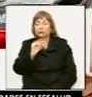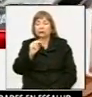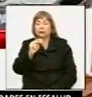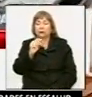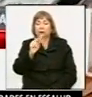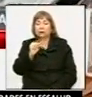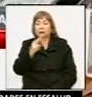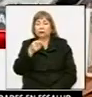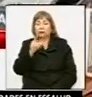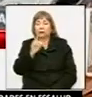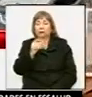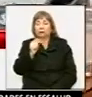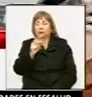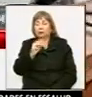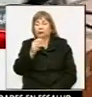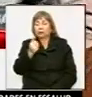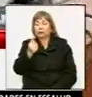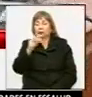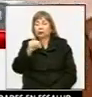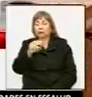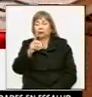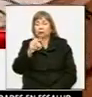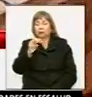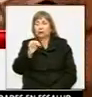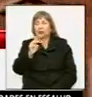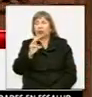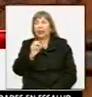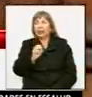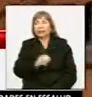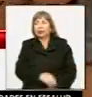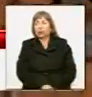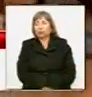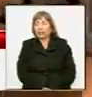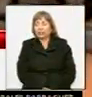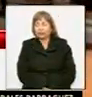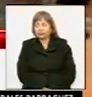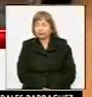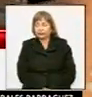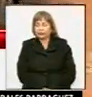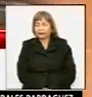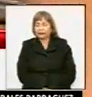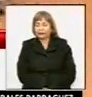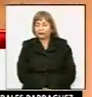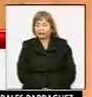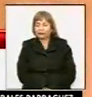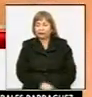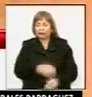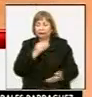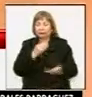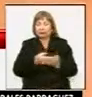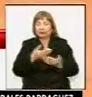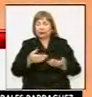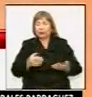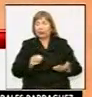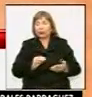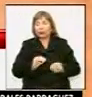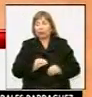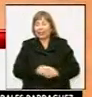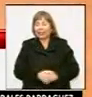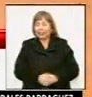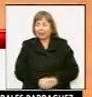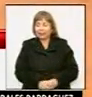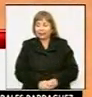caso Andamarca, donde vivió José María Argueda, donde escribió estas famosas obras, el